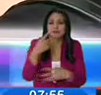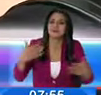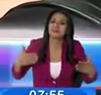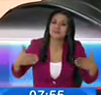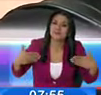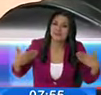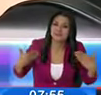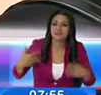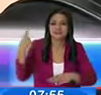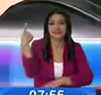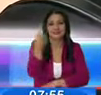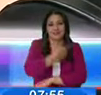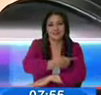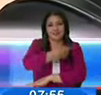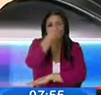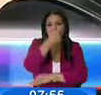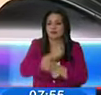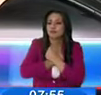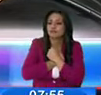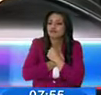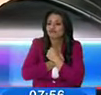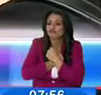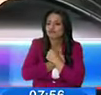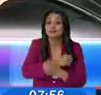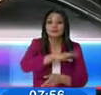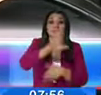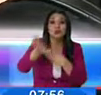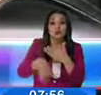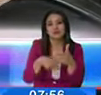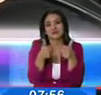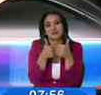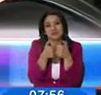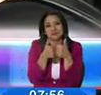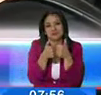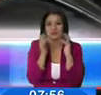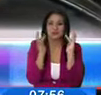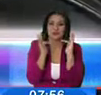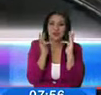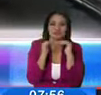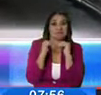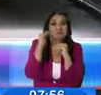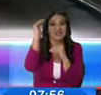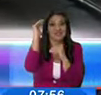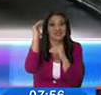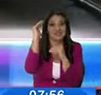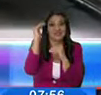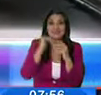día para todos los enamorados, especialmente para